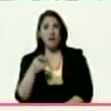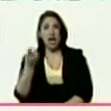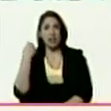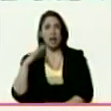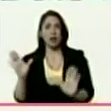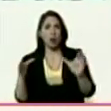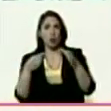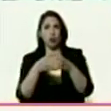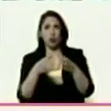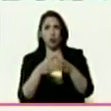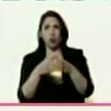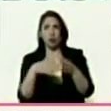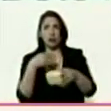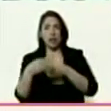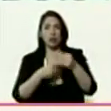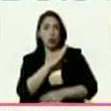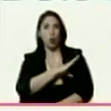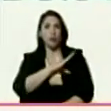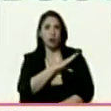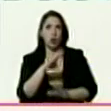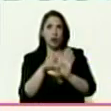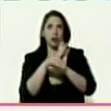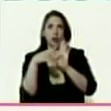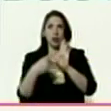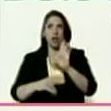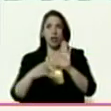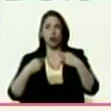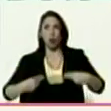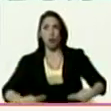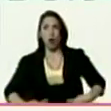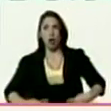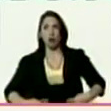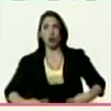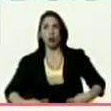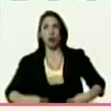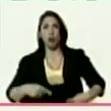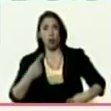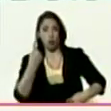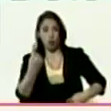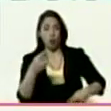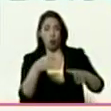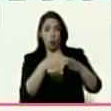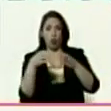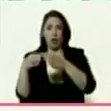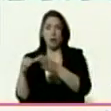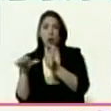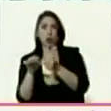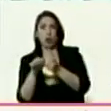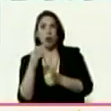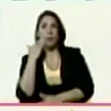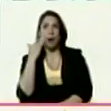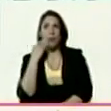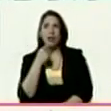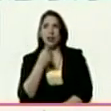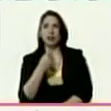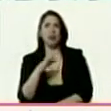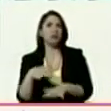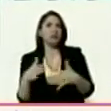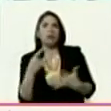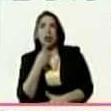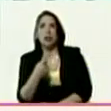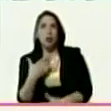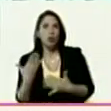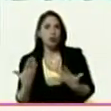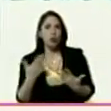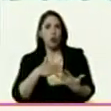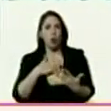una reunión que se hizo con la Comisión de Derechos Humanos de uno de estos organismos, donde una madre decía, ¿qué le digo yo